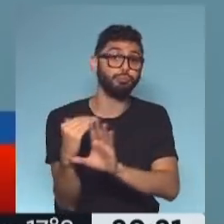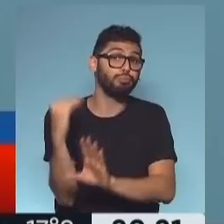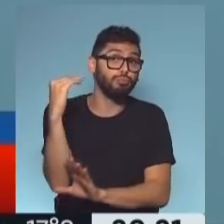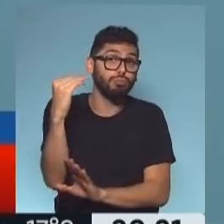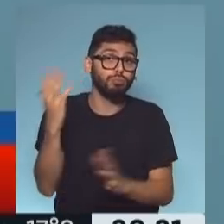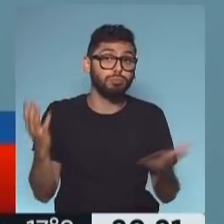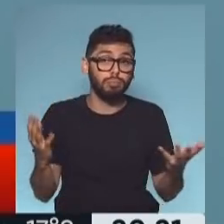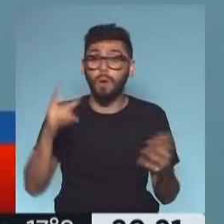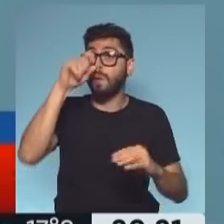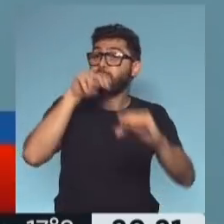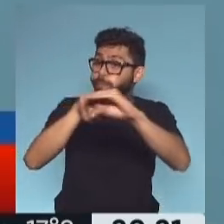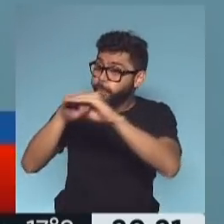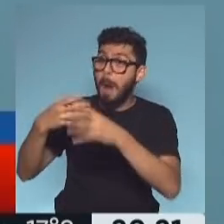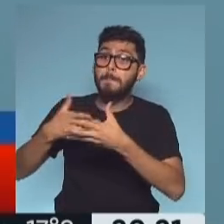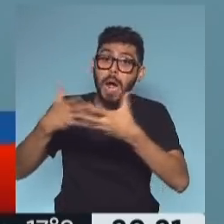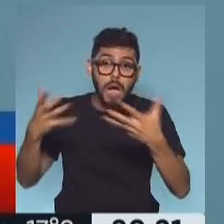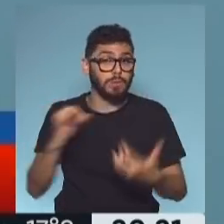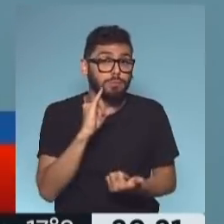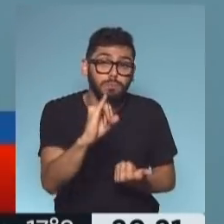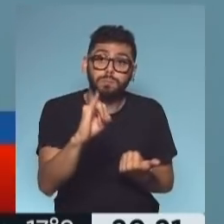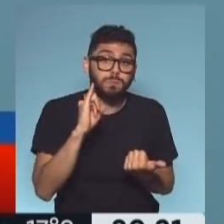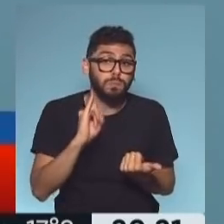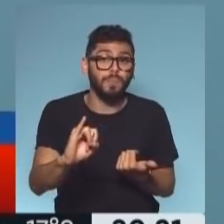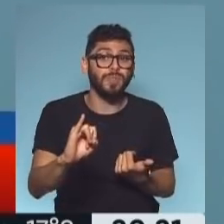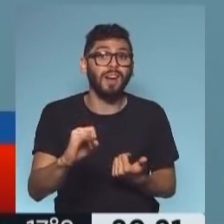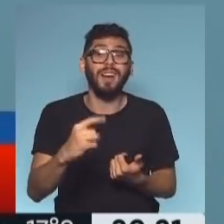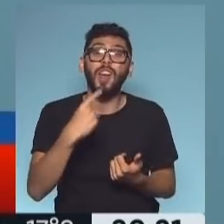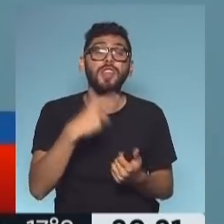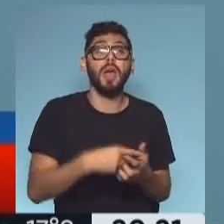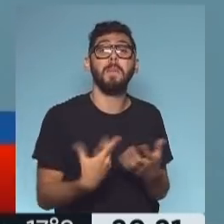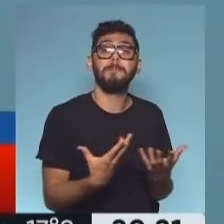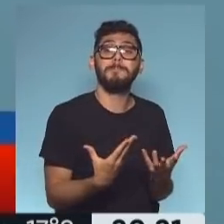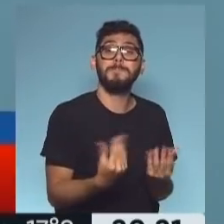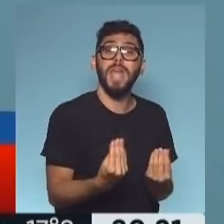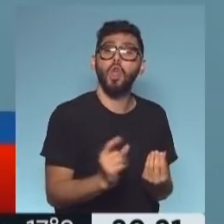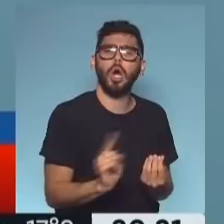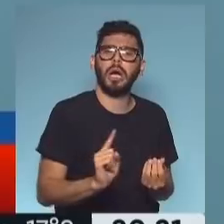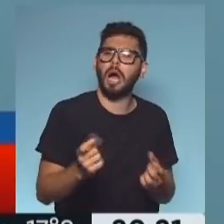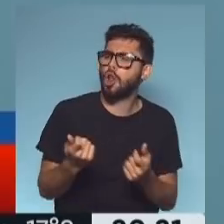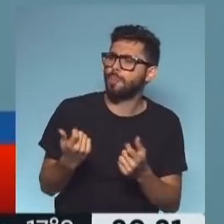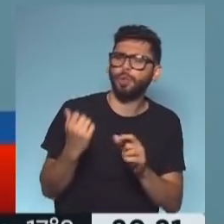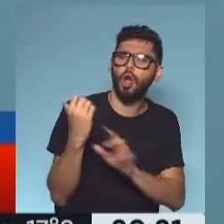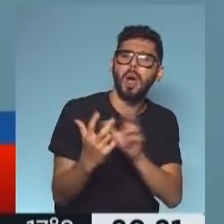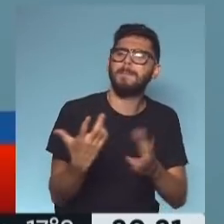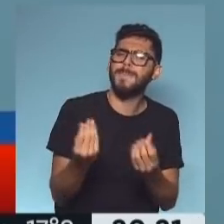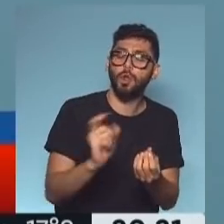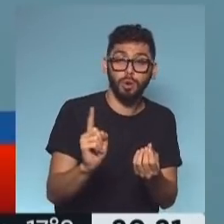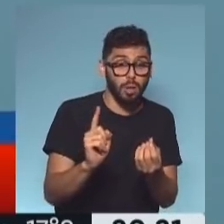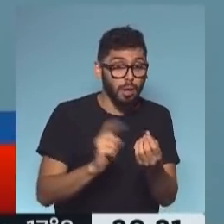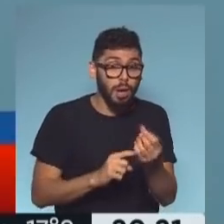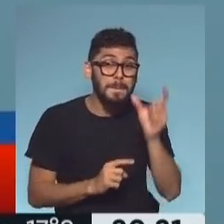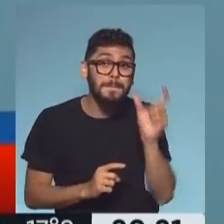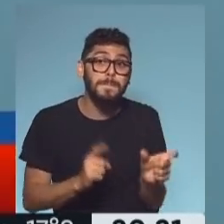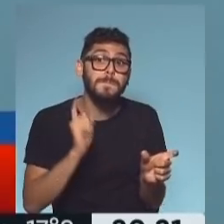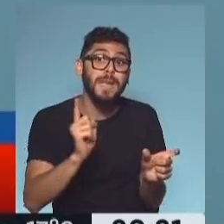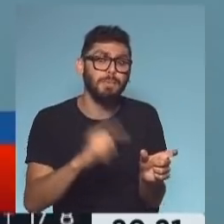ocupando permanentemente camas de terapia intensiva. La persona que dice que no hay que meterle miedo a la población es la misma persona. No sé si ustedes tienen